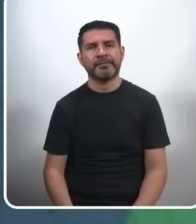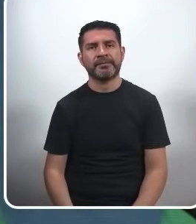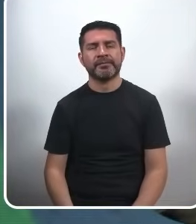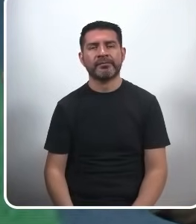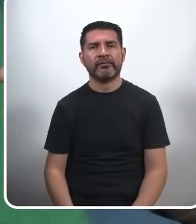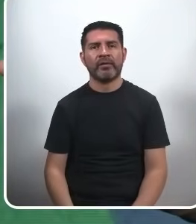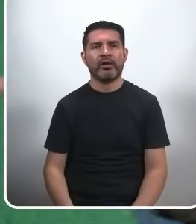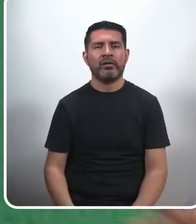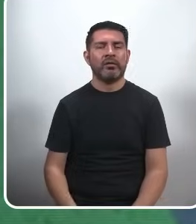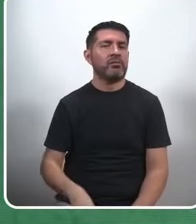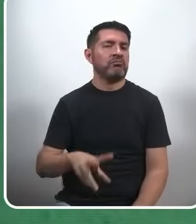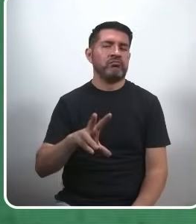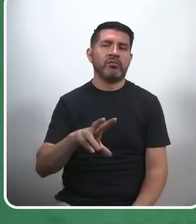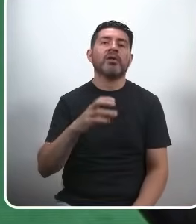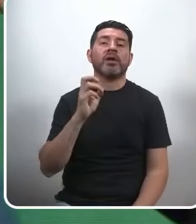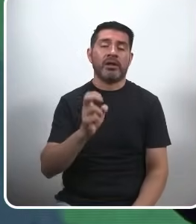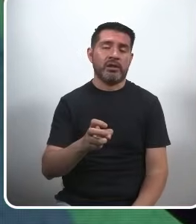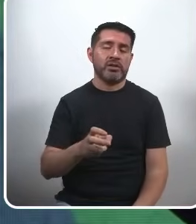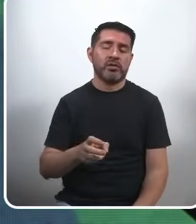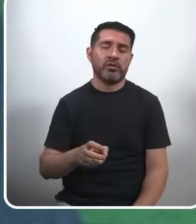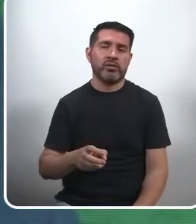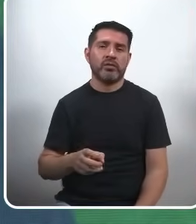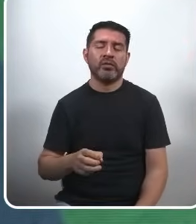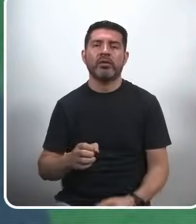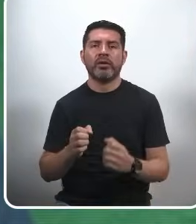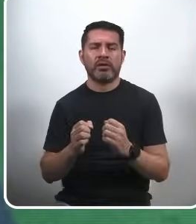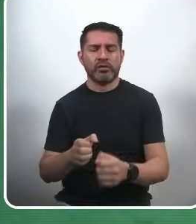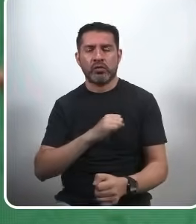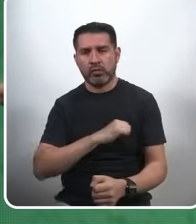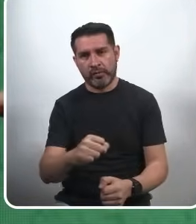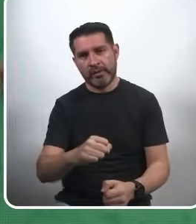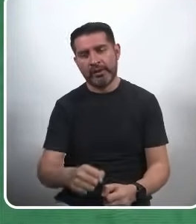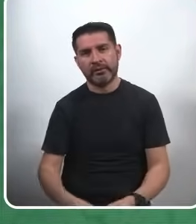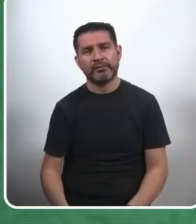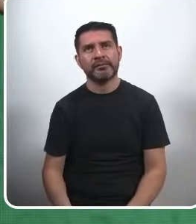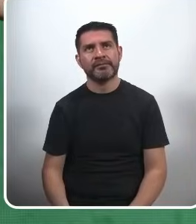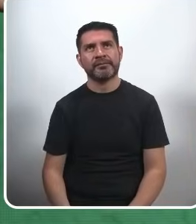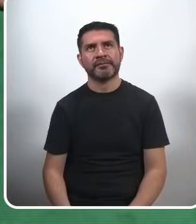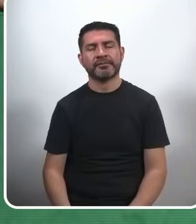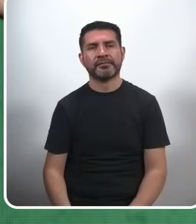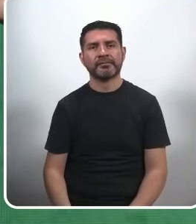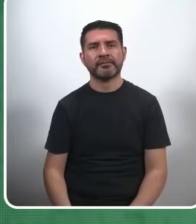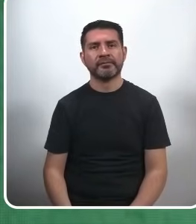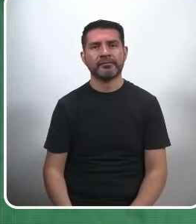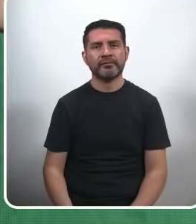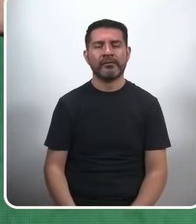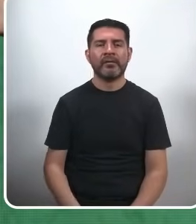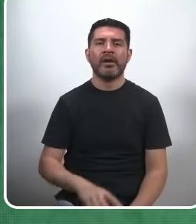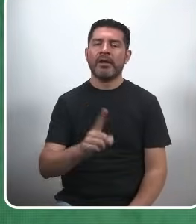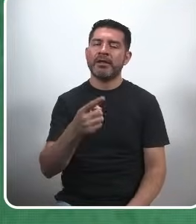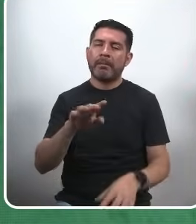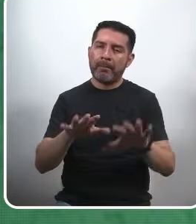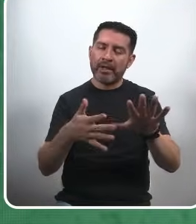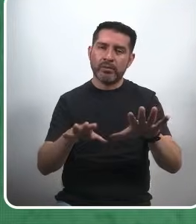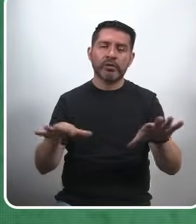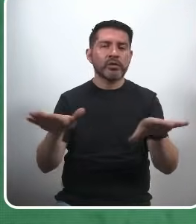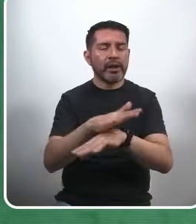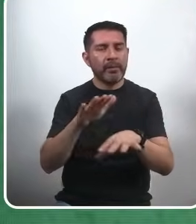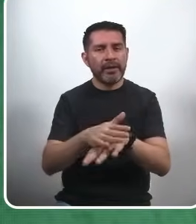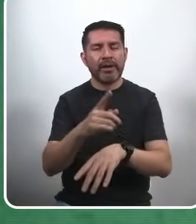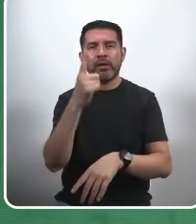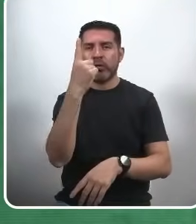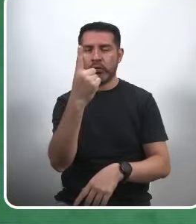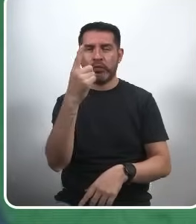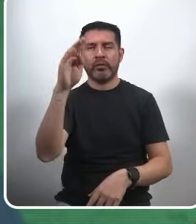fue sabio, fue medio tonto cambiar tu Ferrari por un bocho. Yo entiendo, ¿verdad? O sea, no estuvo bien tu herencia por un plato.